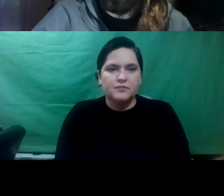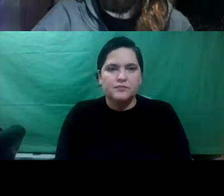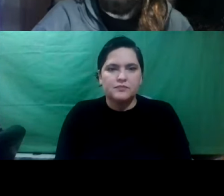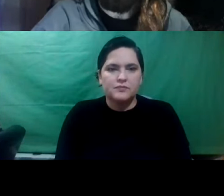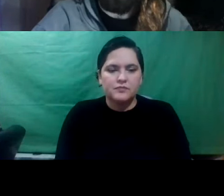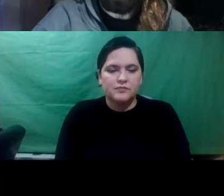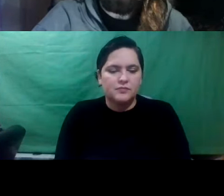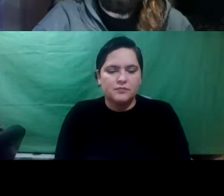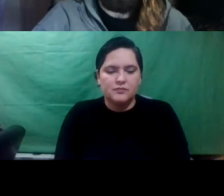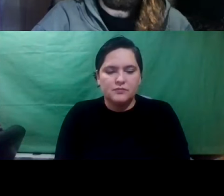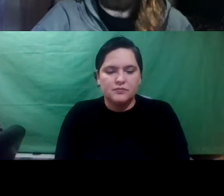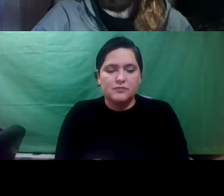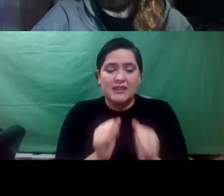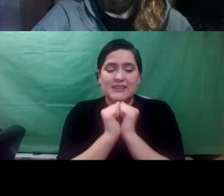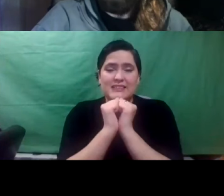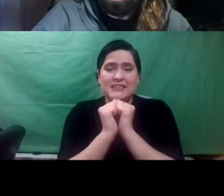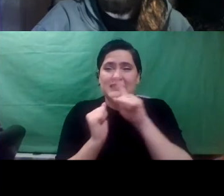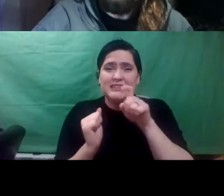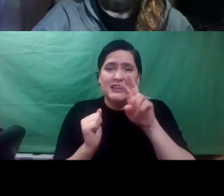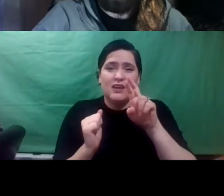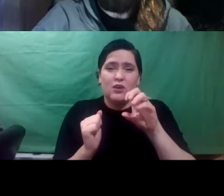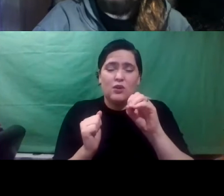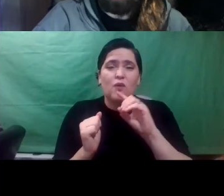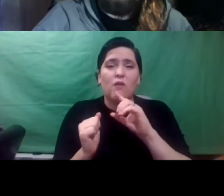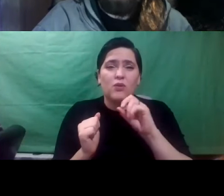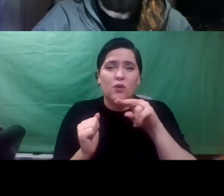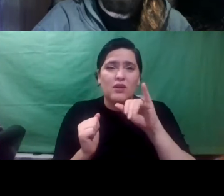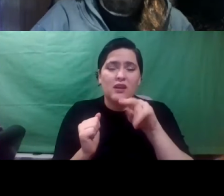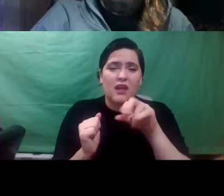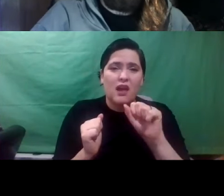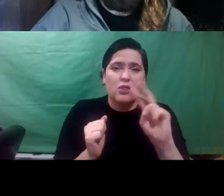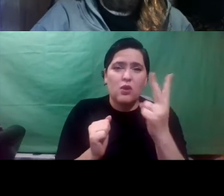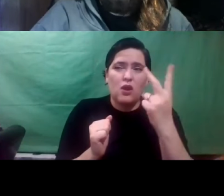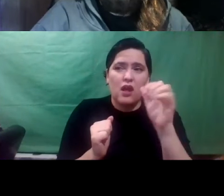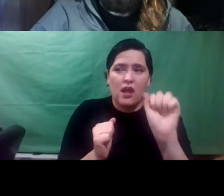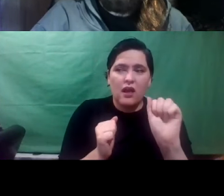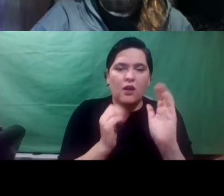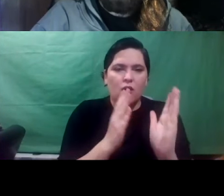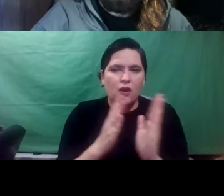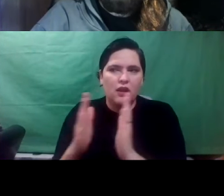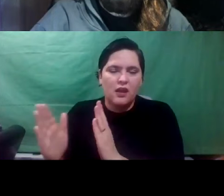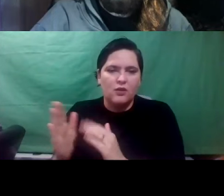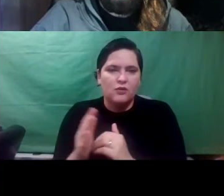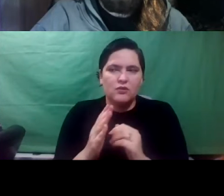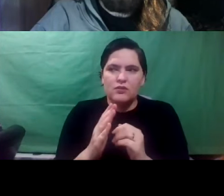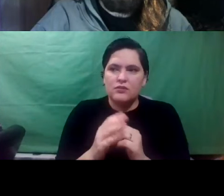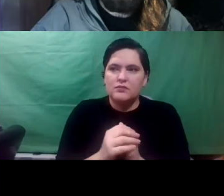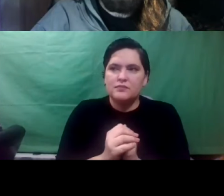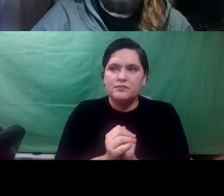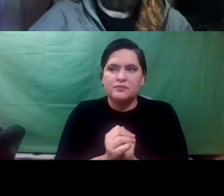2A gatilla una reconfiguración de la distribución topográfica de la entropía. Entonces, luego